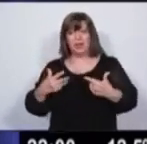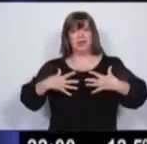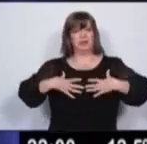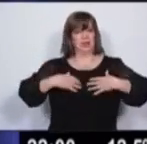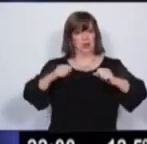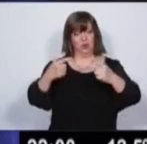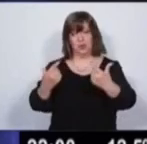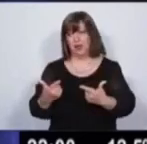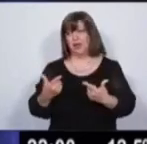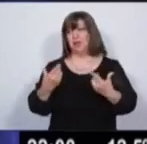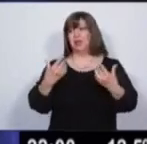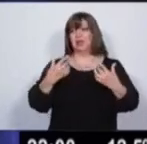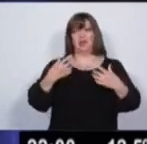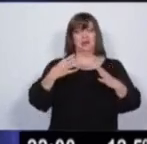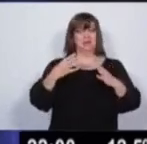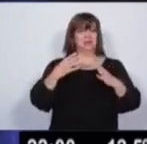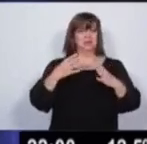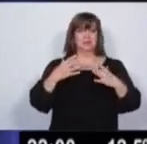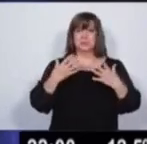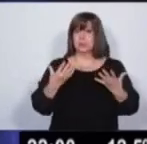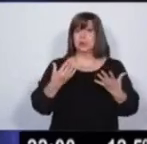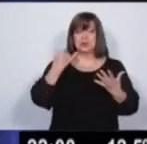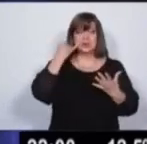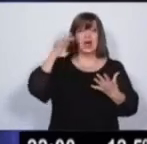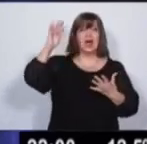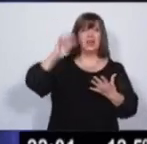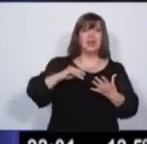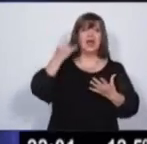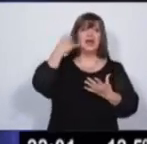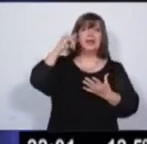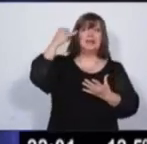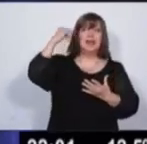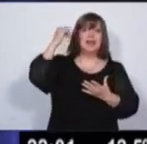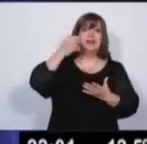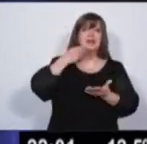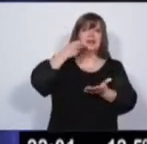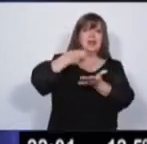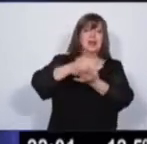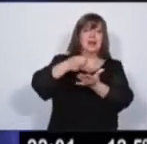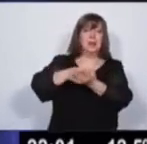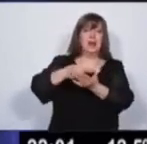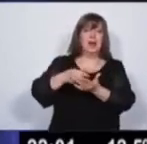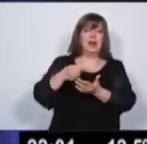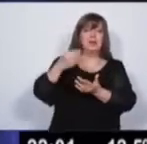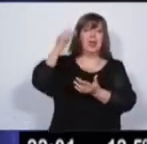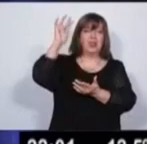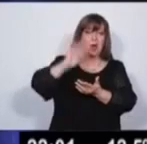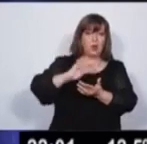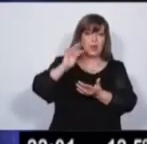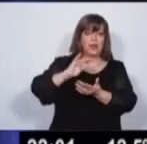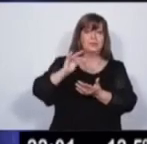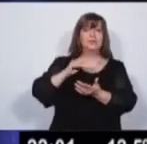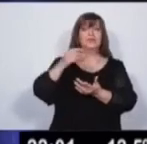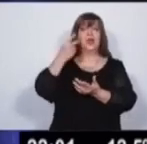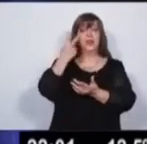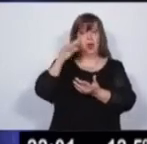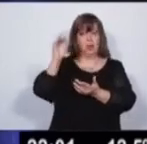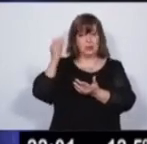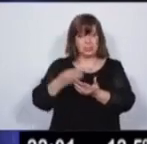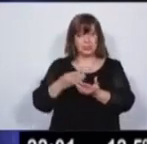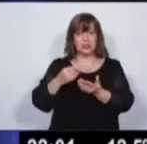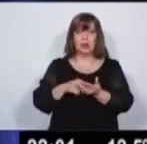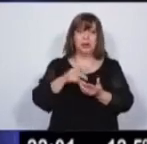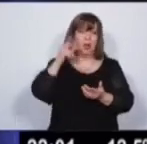pasamos de tener en intereses de pago de la deuda partidas que representaban el 2% del presupuesto a partidas que